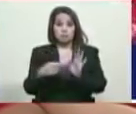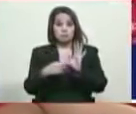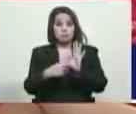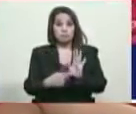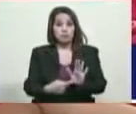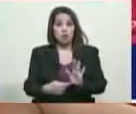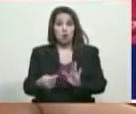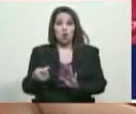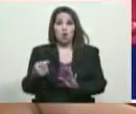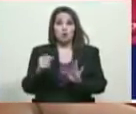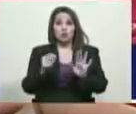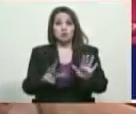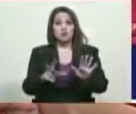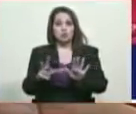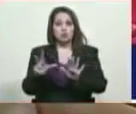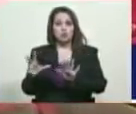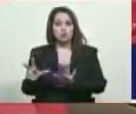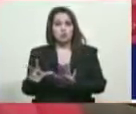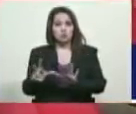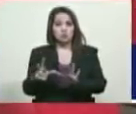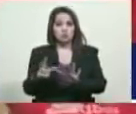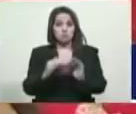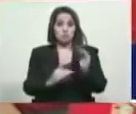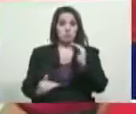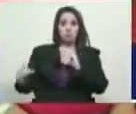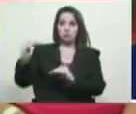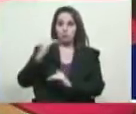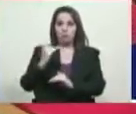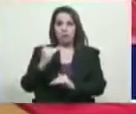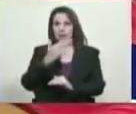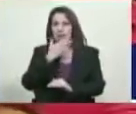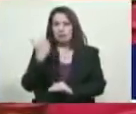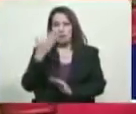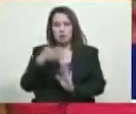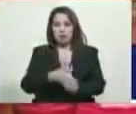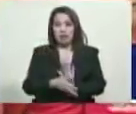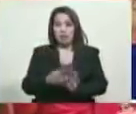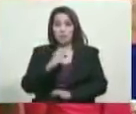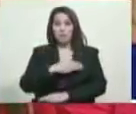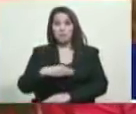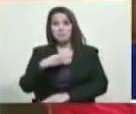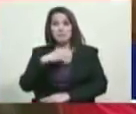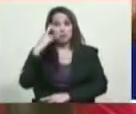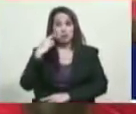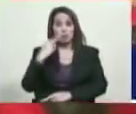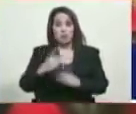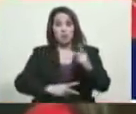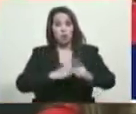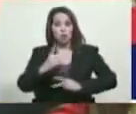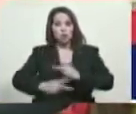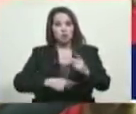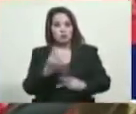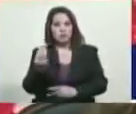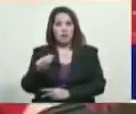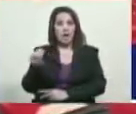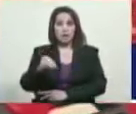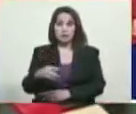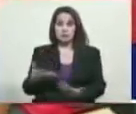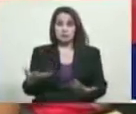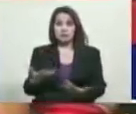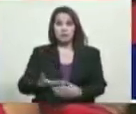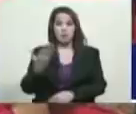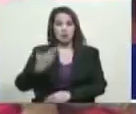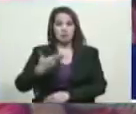488. Un salto importante de la misión Riva ha sido la misión Riva productiva. Le informo, presidente, que de los